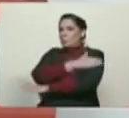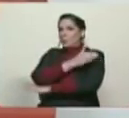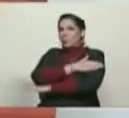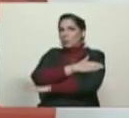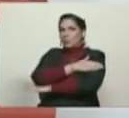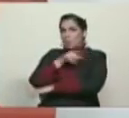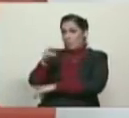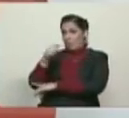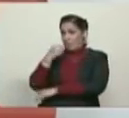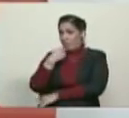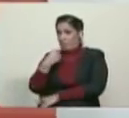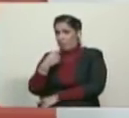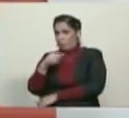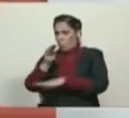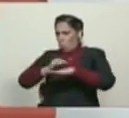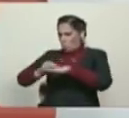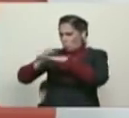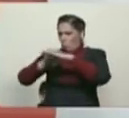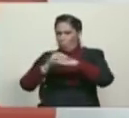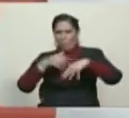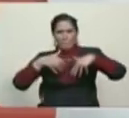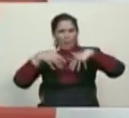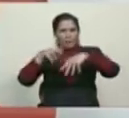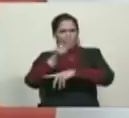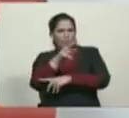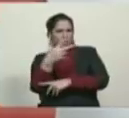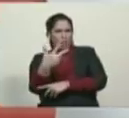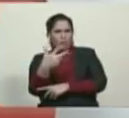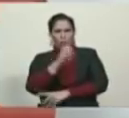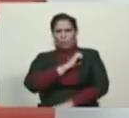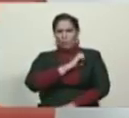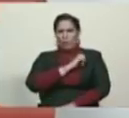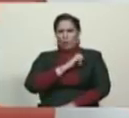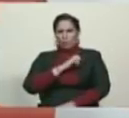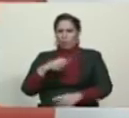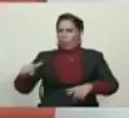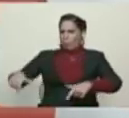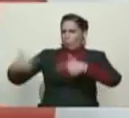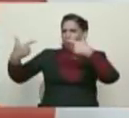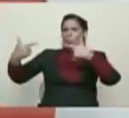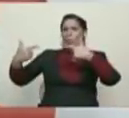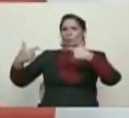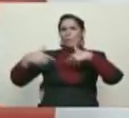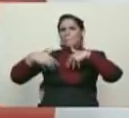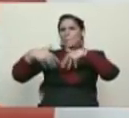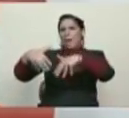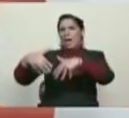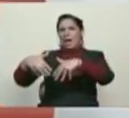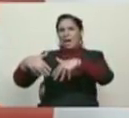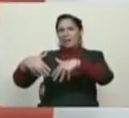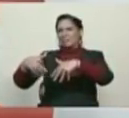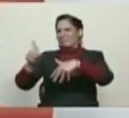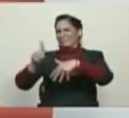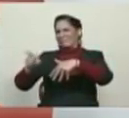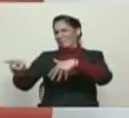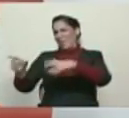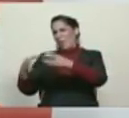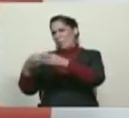oficialismo convoca una marcha el 23 de enero en contra de la marcha de la derecha. La derecha no va a salir a nada.